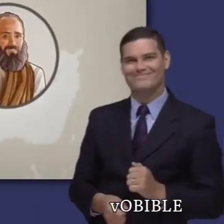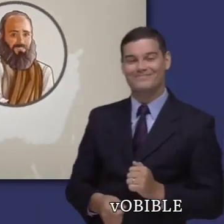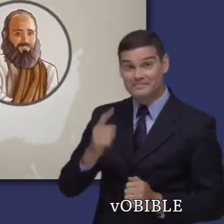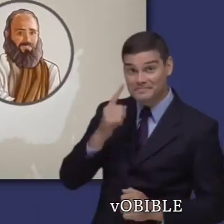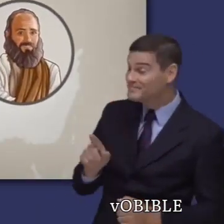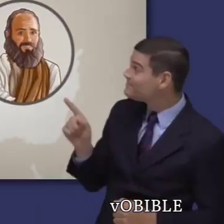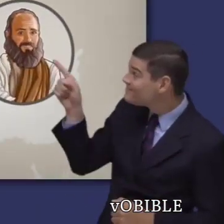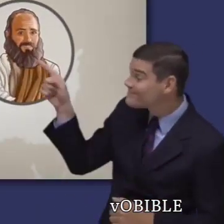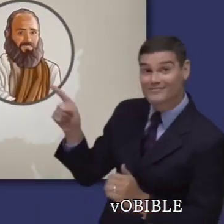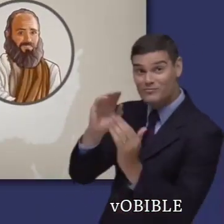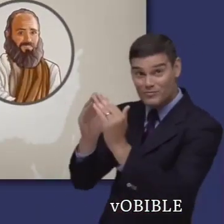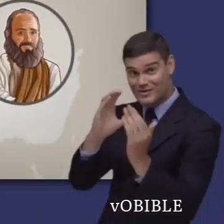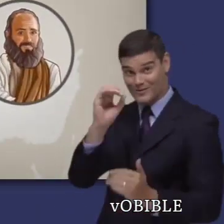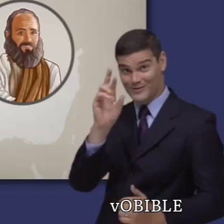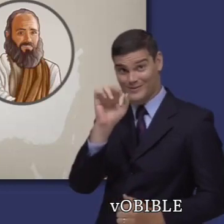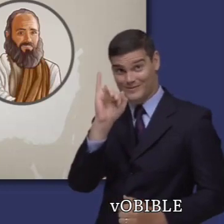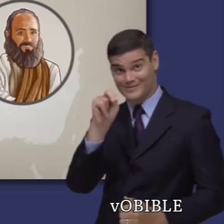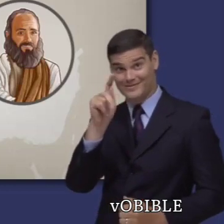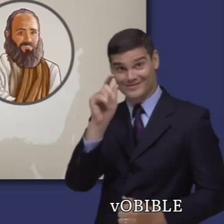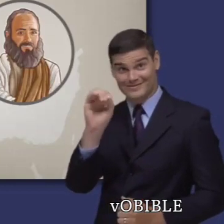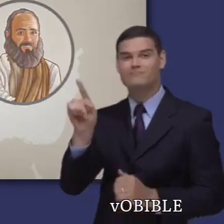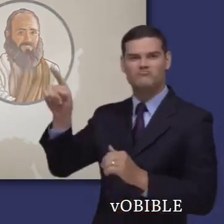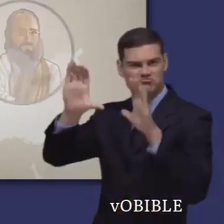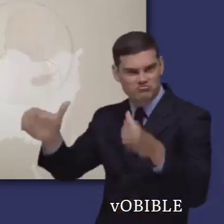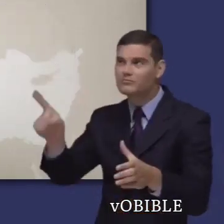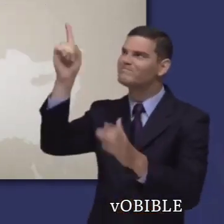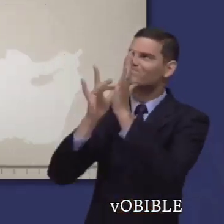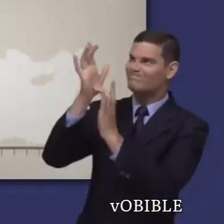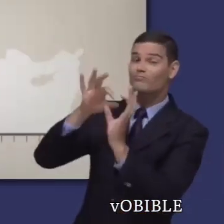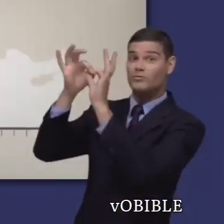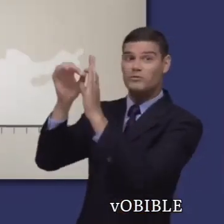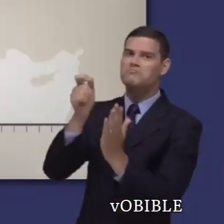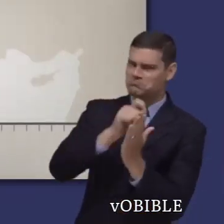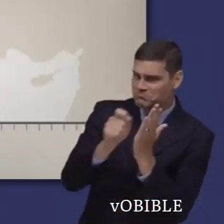de la bulliciosa y cosmopolita ciudad de Corinto.